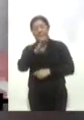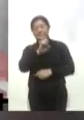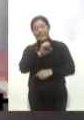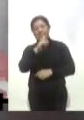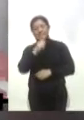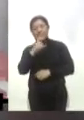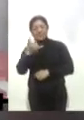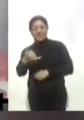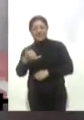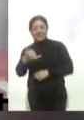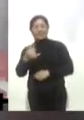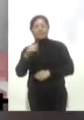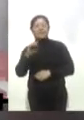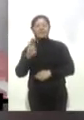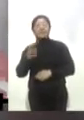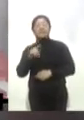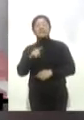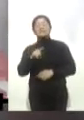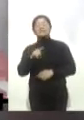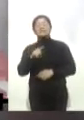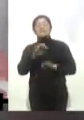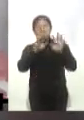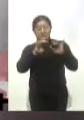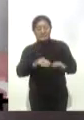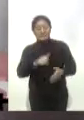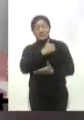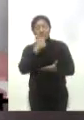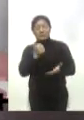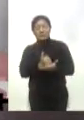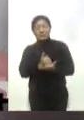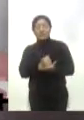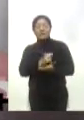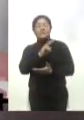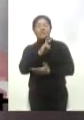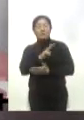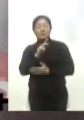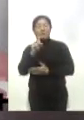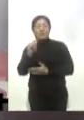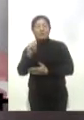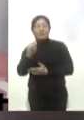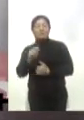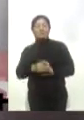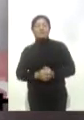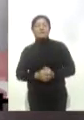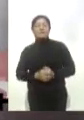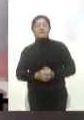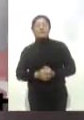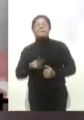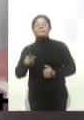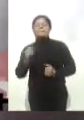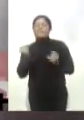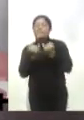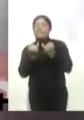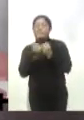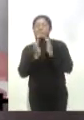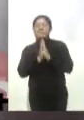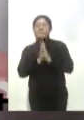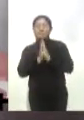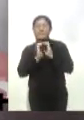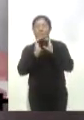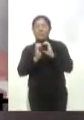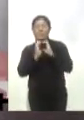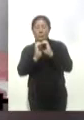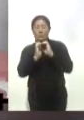escribe desde Ciudad Victoria, Tamaulipas, que también nos hace la invitación a sumarnos a las medidas de cuidado para evitar más